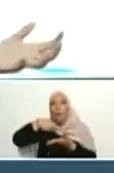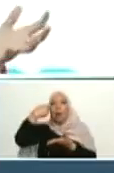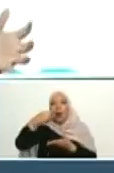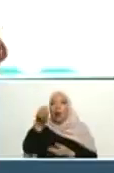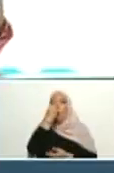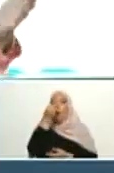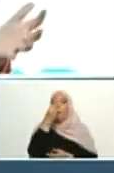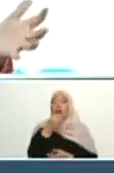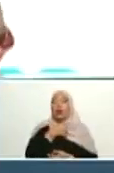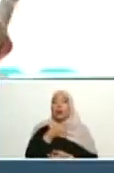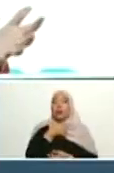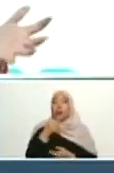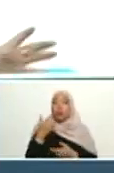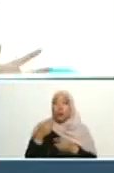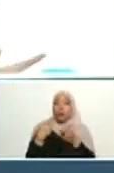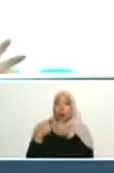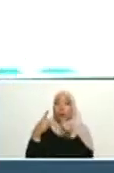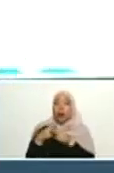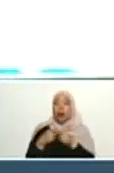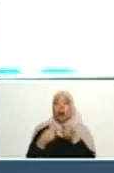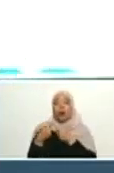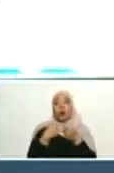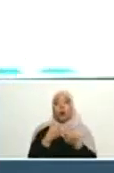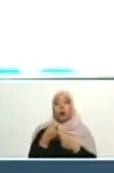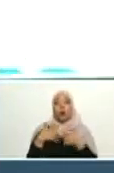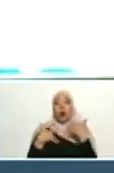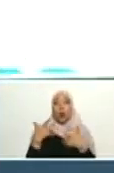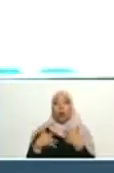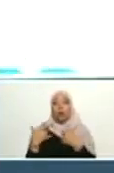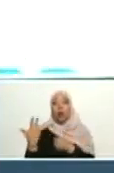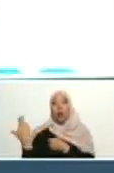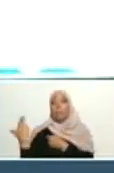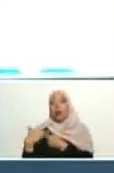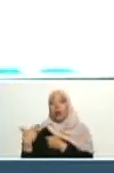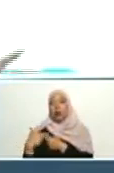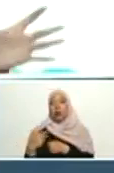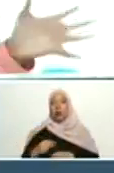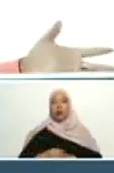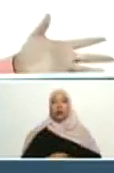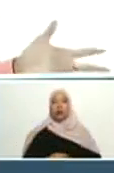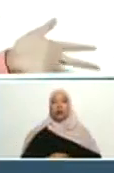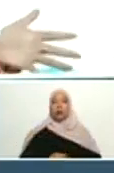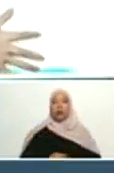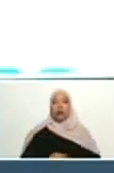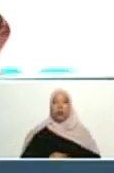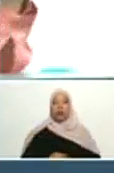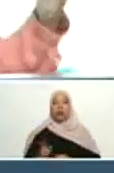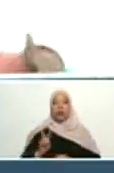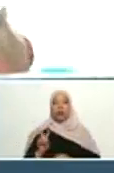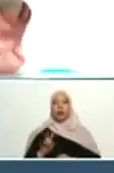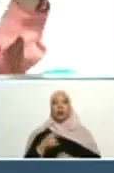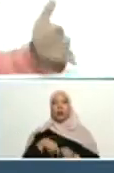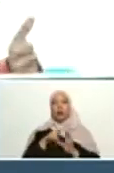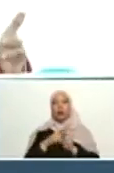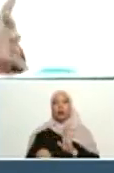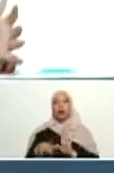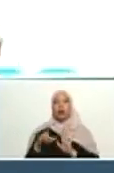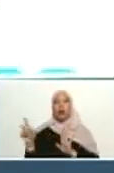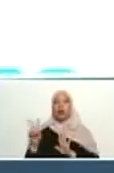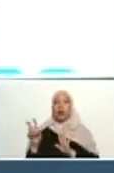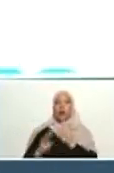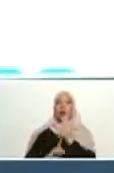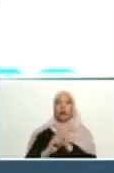la economía distinta y diversa a la actividad petrolera. Así que yo creo, Venezuela, presidente, como usted lo ha dicho, Venezuela sigue